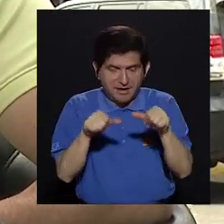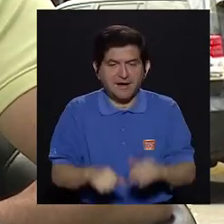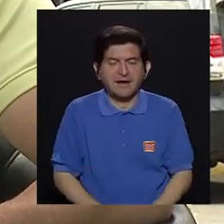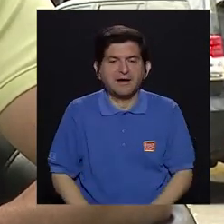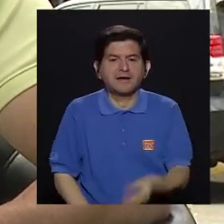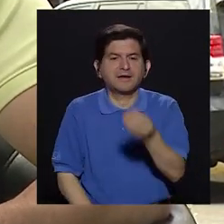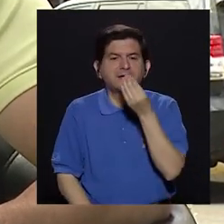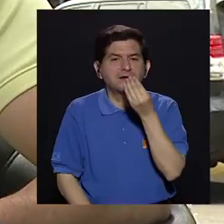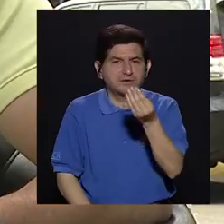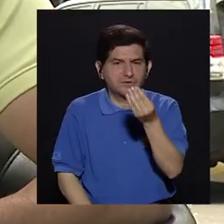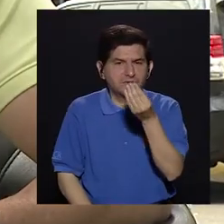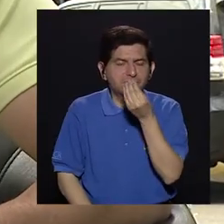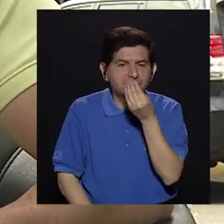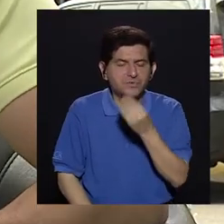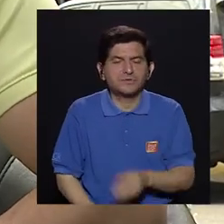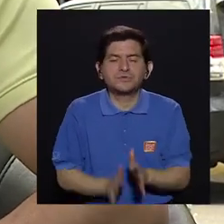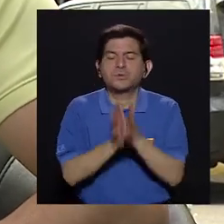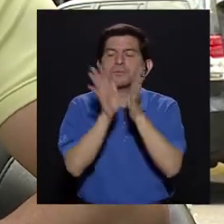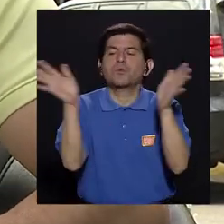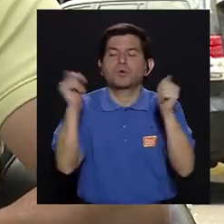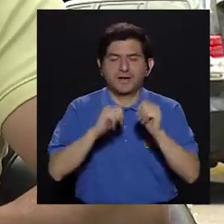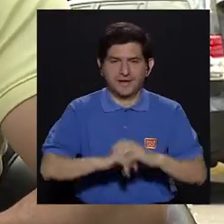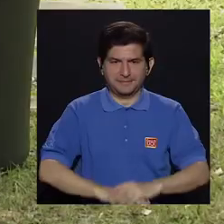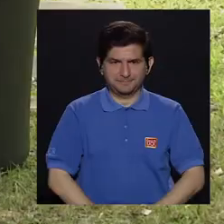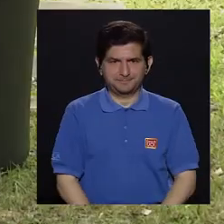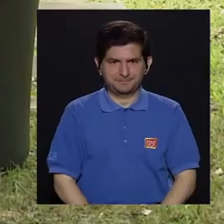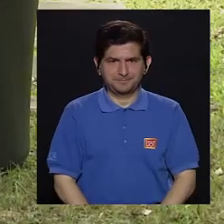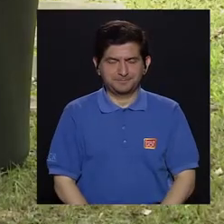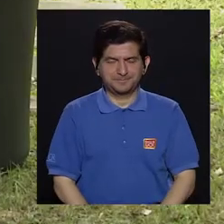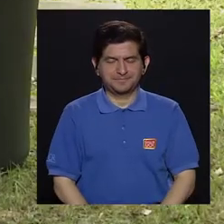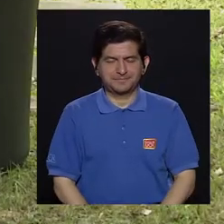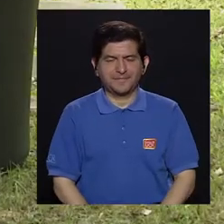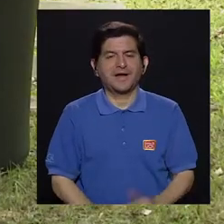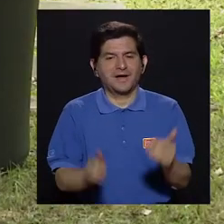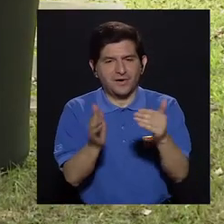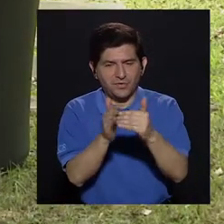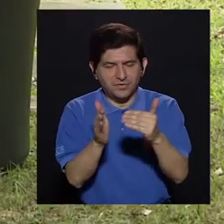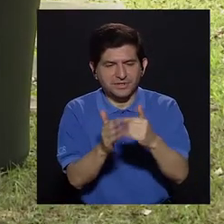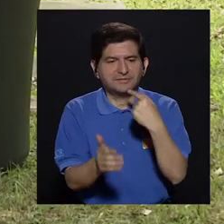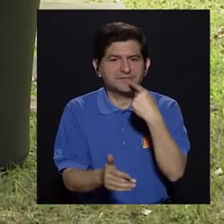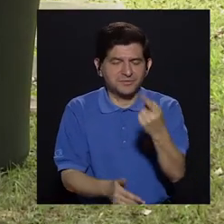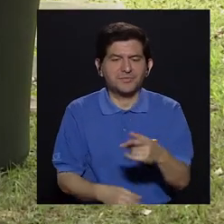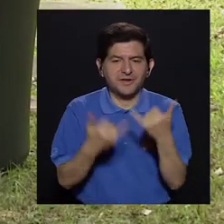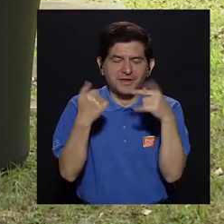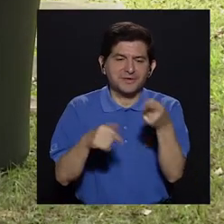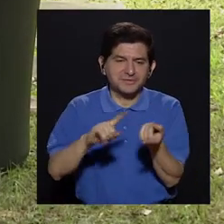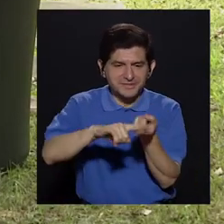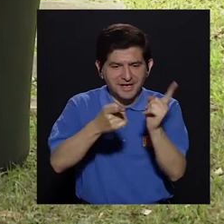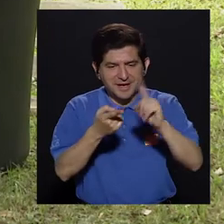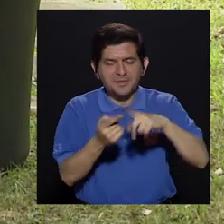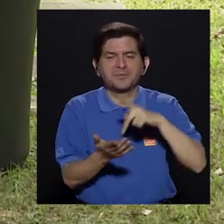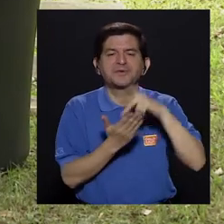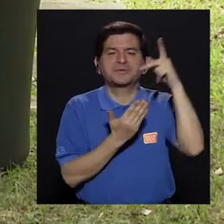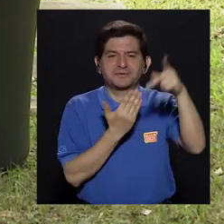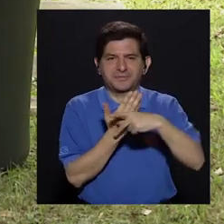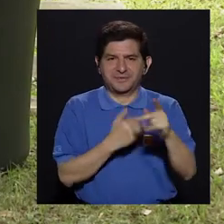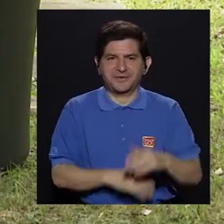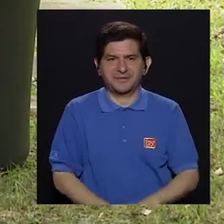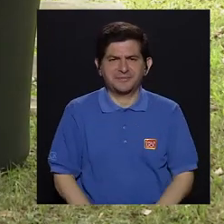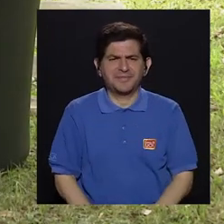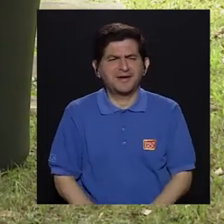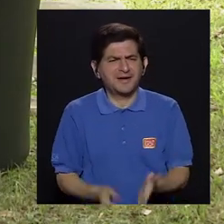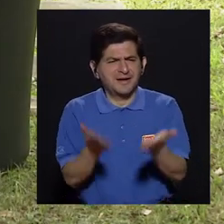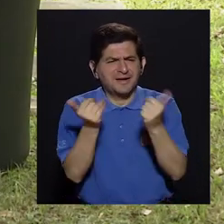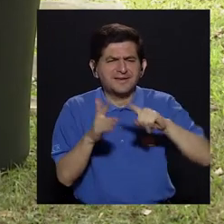de nutrición pública. Marcela, nuevamente, pues como le digo, ya usted es amiga de nuestro programa